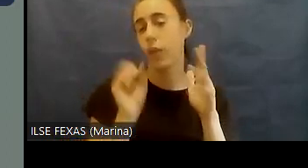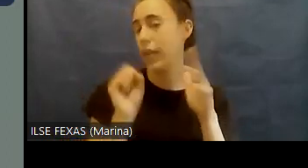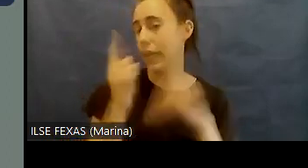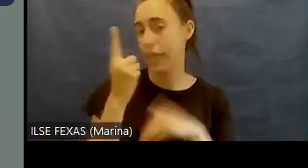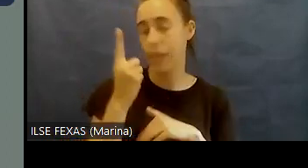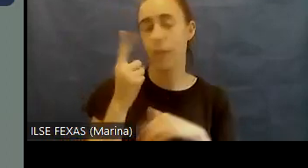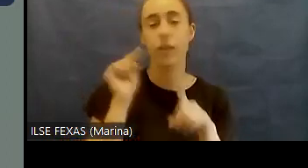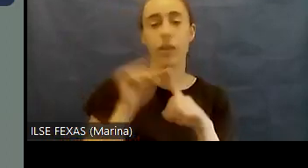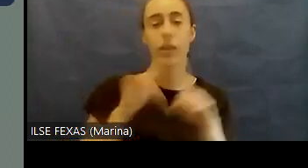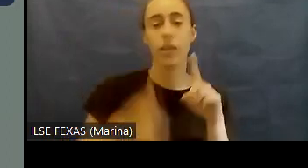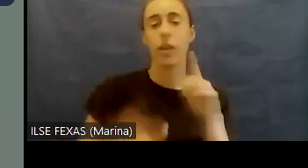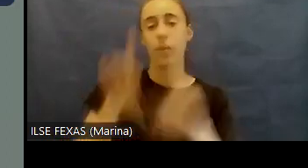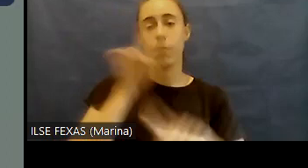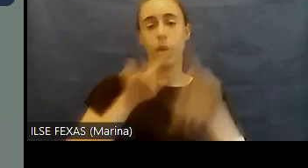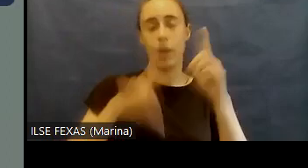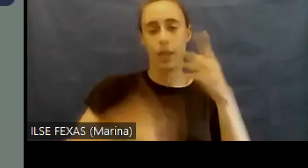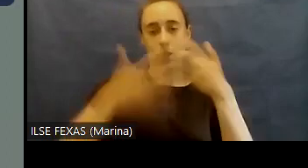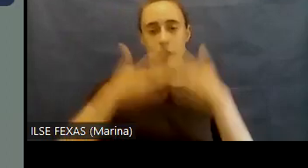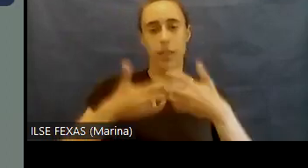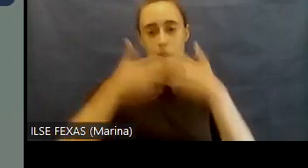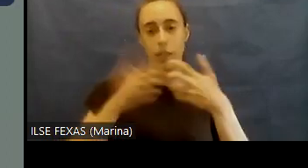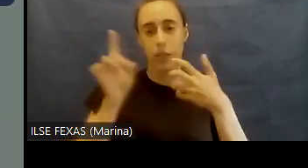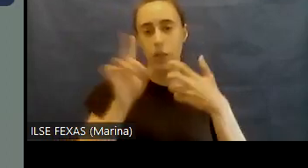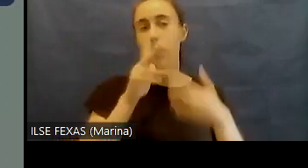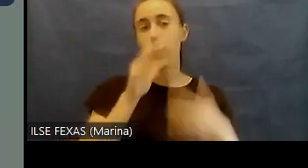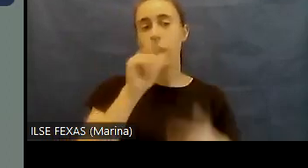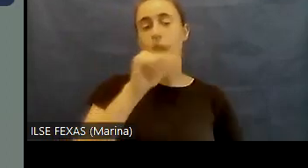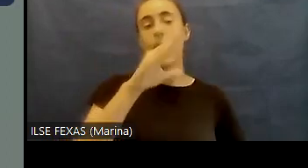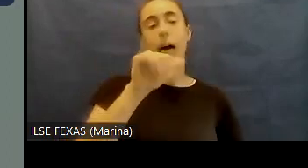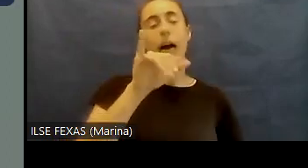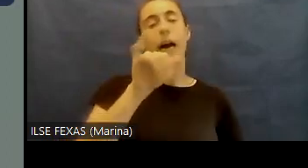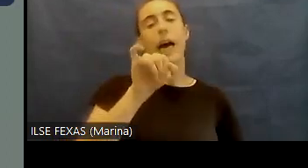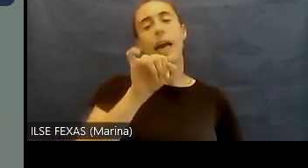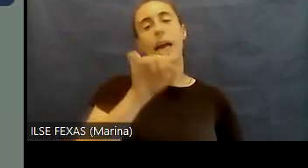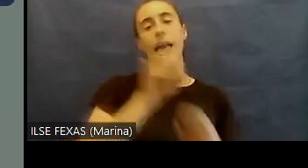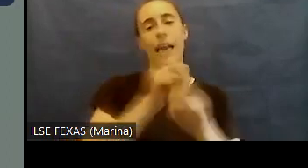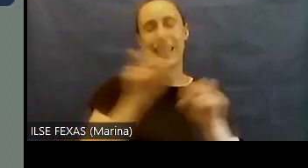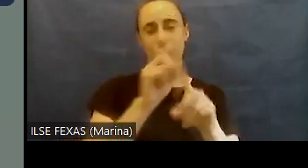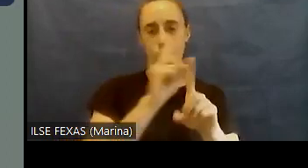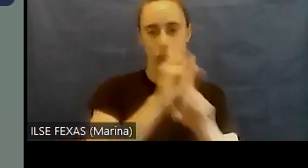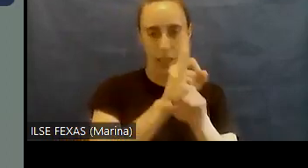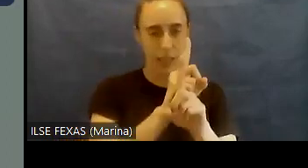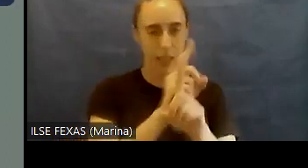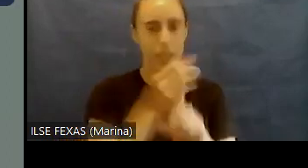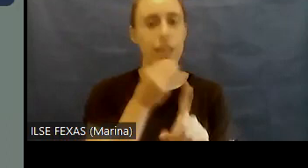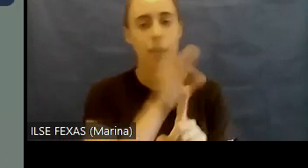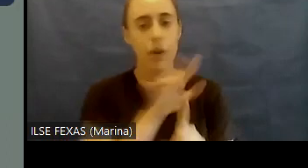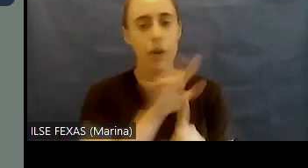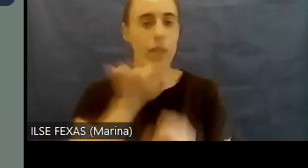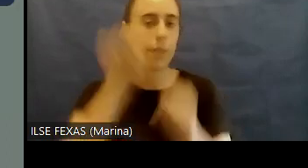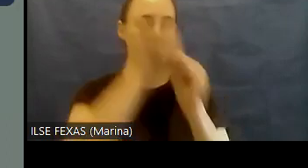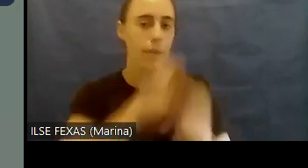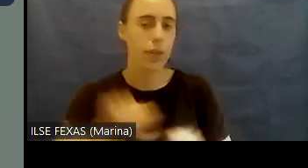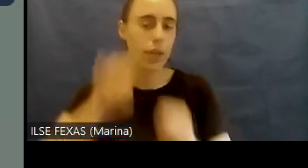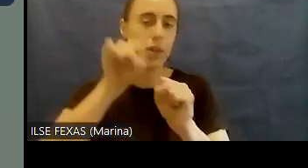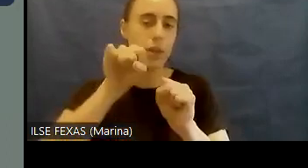Fundamentalmente, como sabéis, el Lasai es el antioxidante por excelencia y puede venir muy bien para protección ahora a nivel